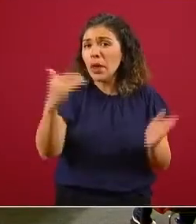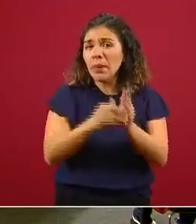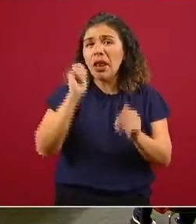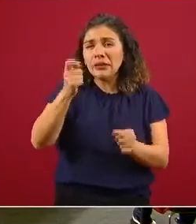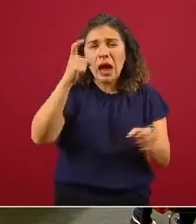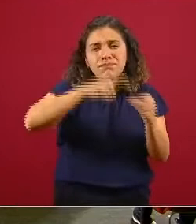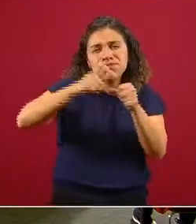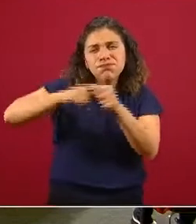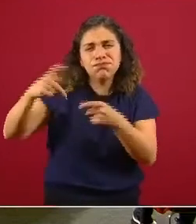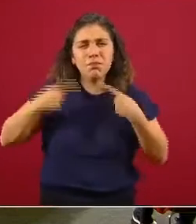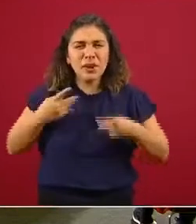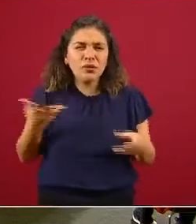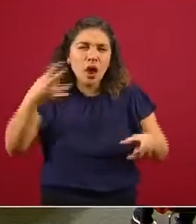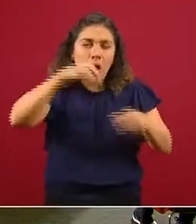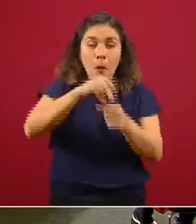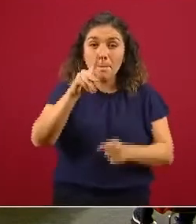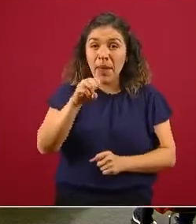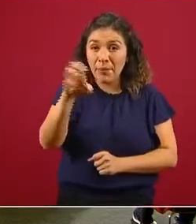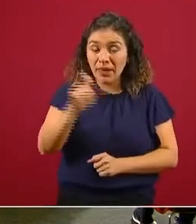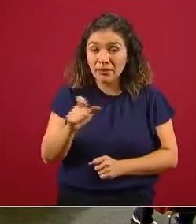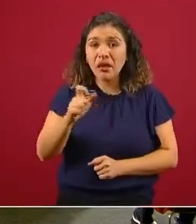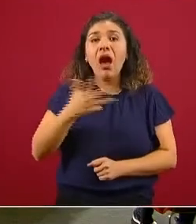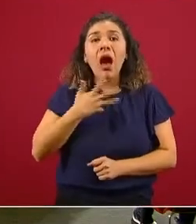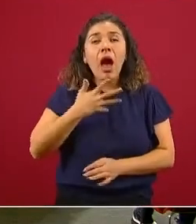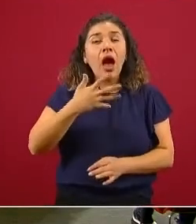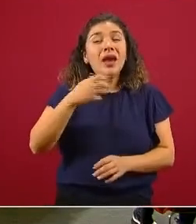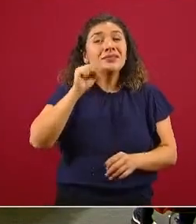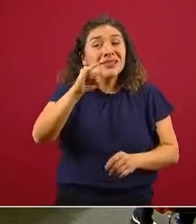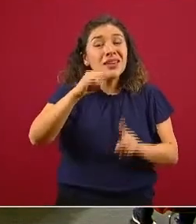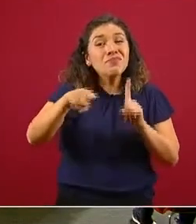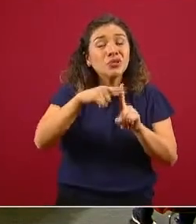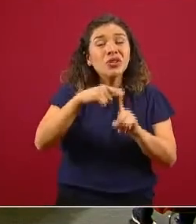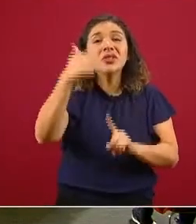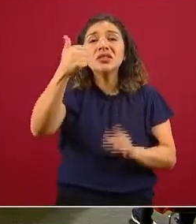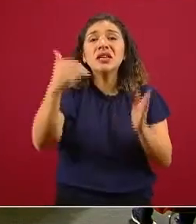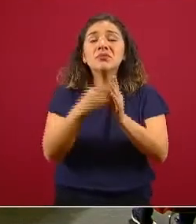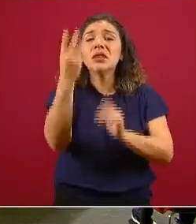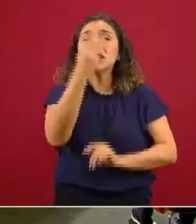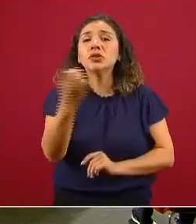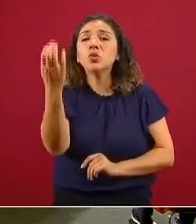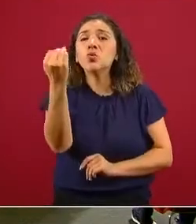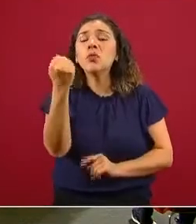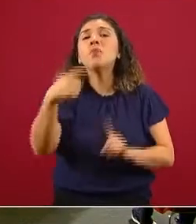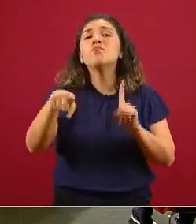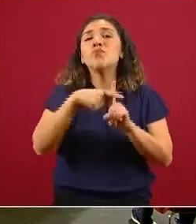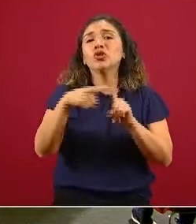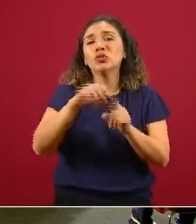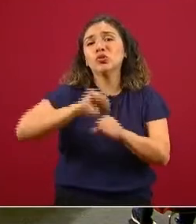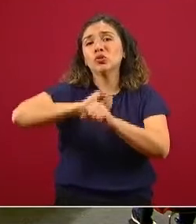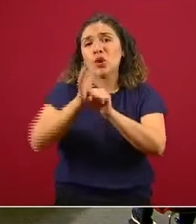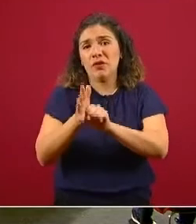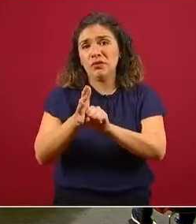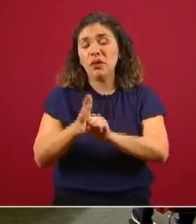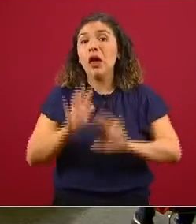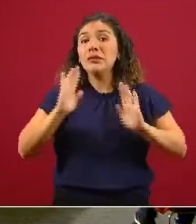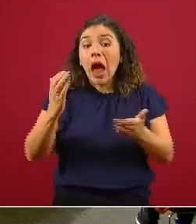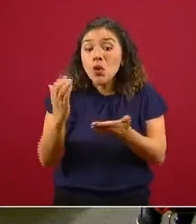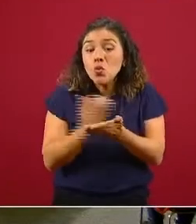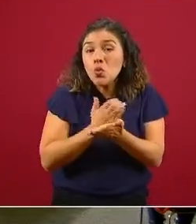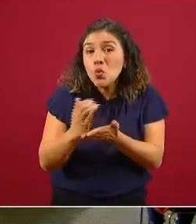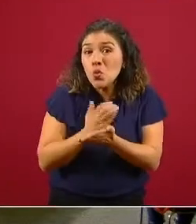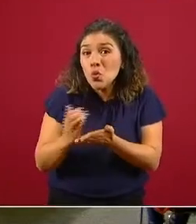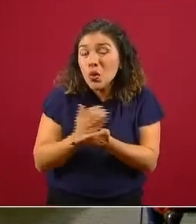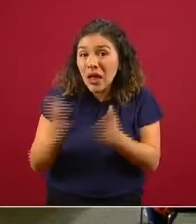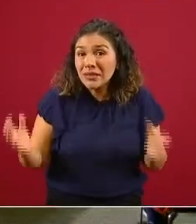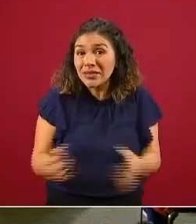todo el universo de Pemex, se han confirmado 6,309 casos positivos. Se han